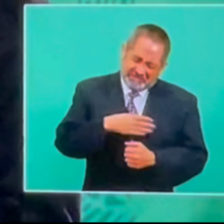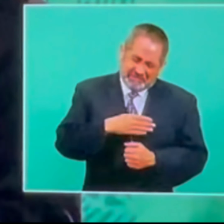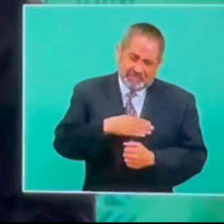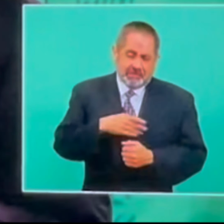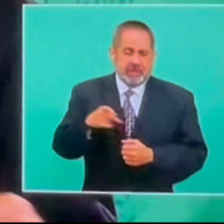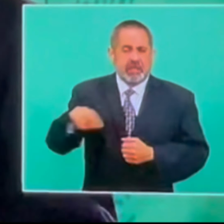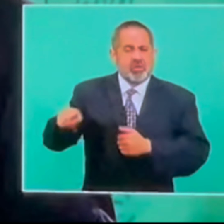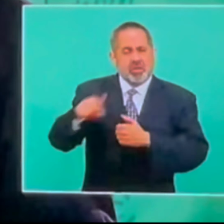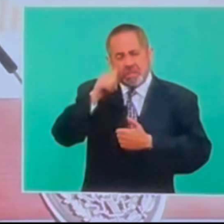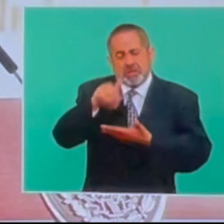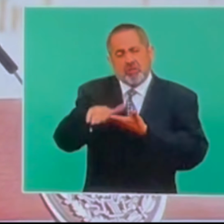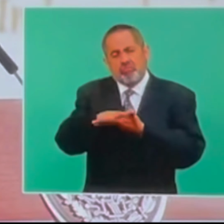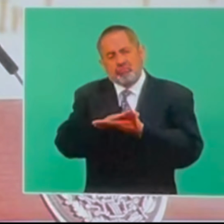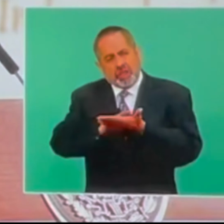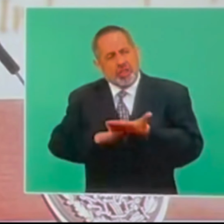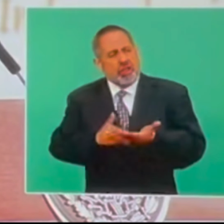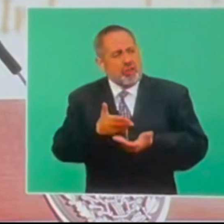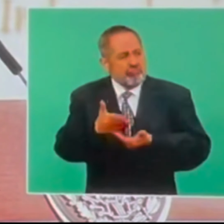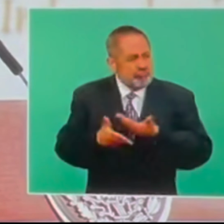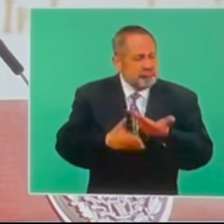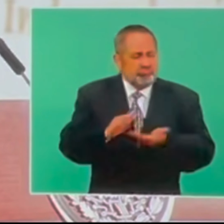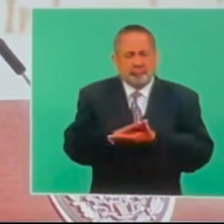actúa con humildad.